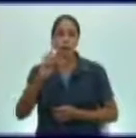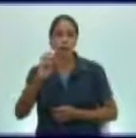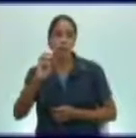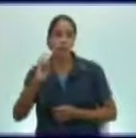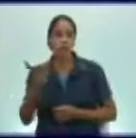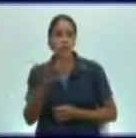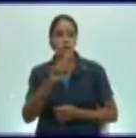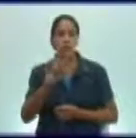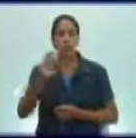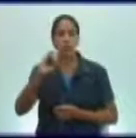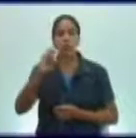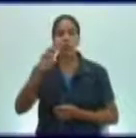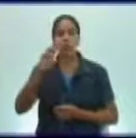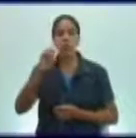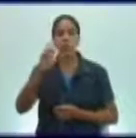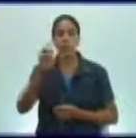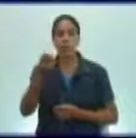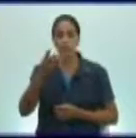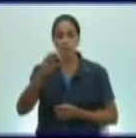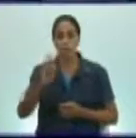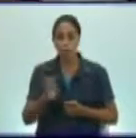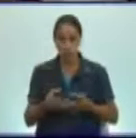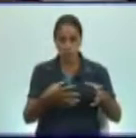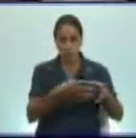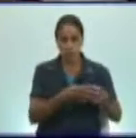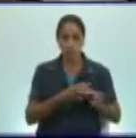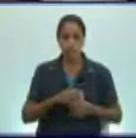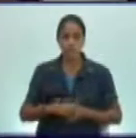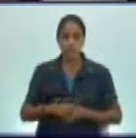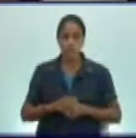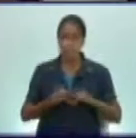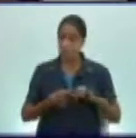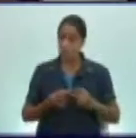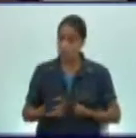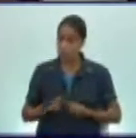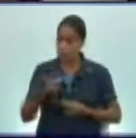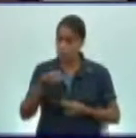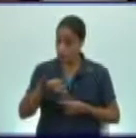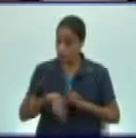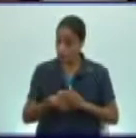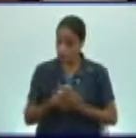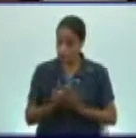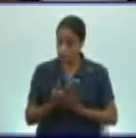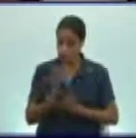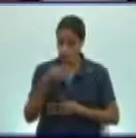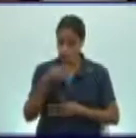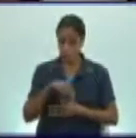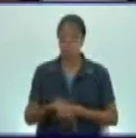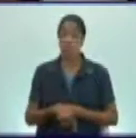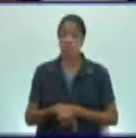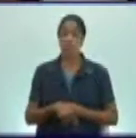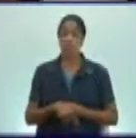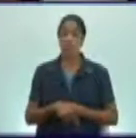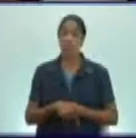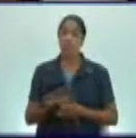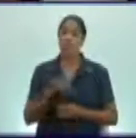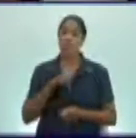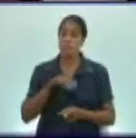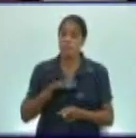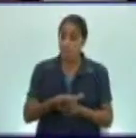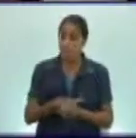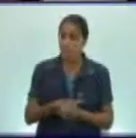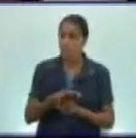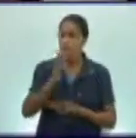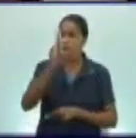animales celomados no cordados? Es por eso que en el día de hoy vamos a estar dando inicio a la